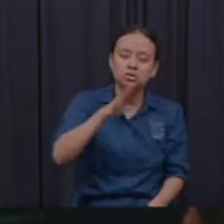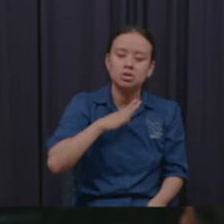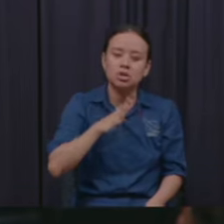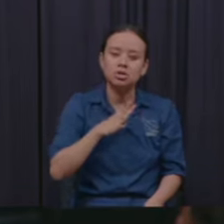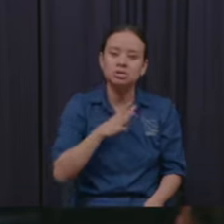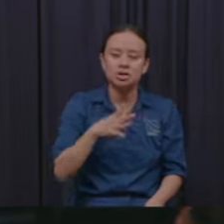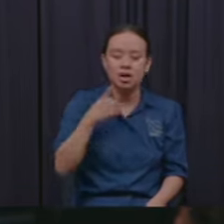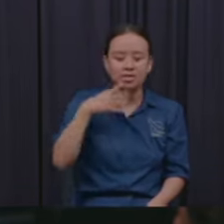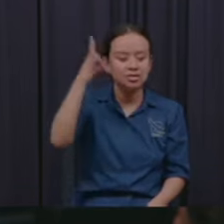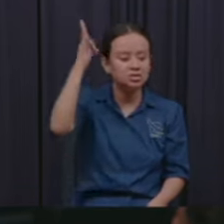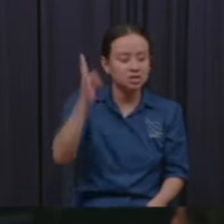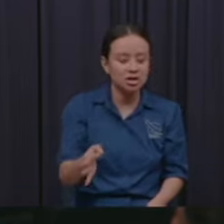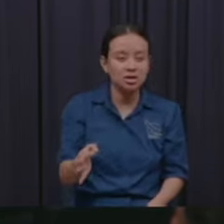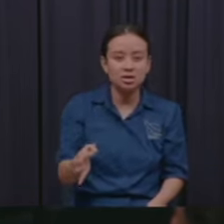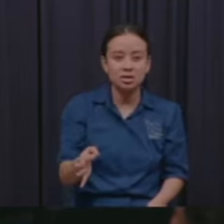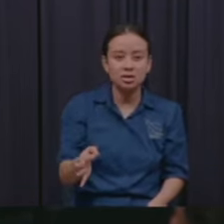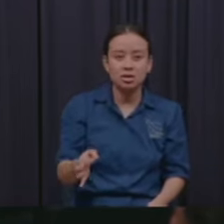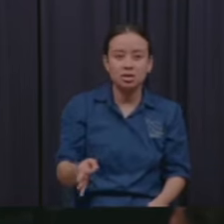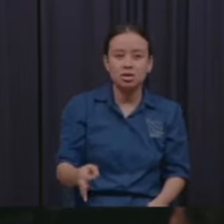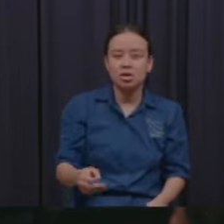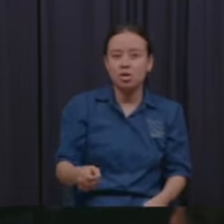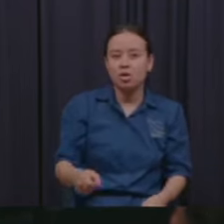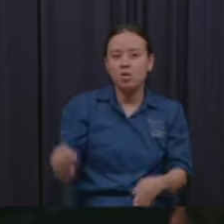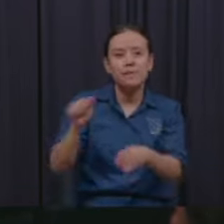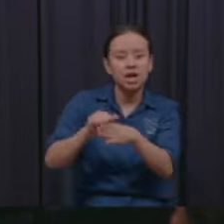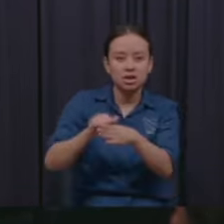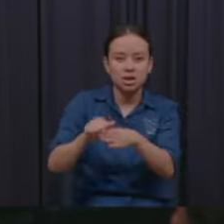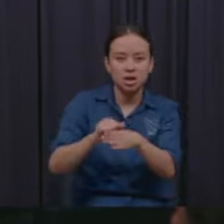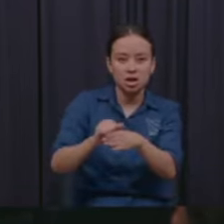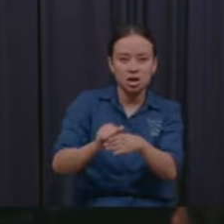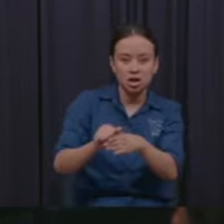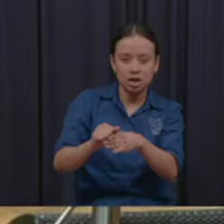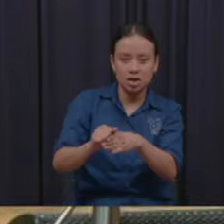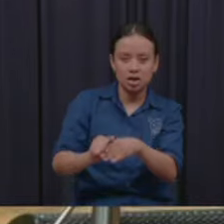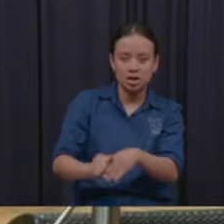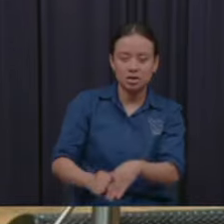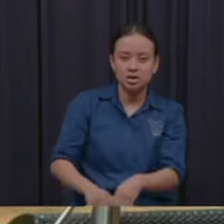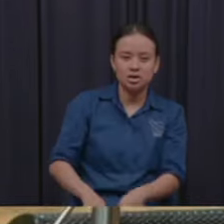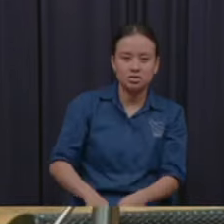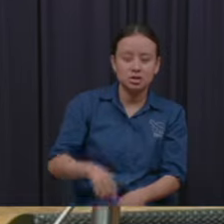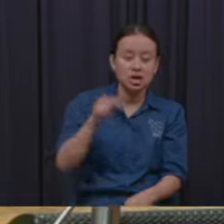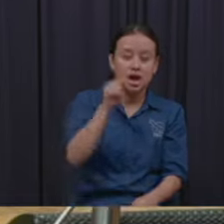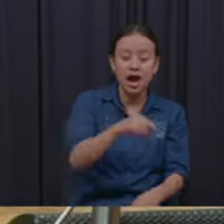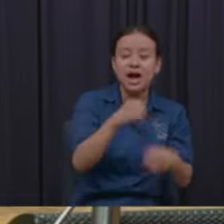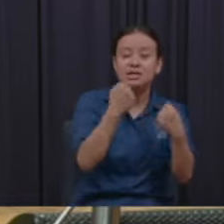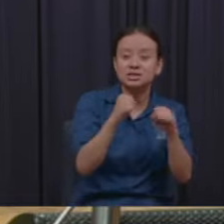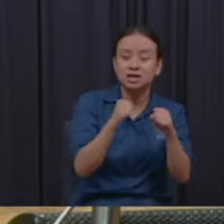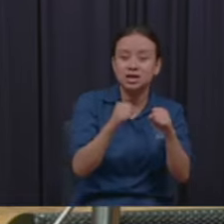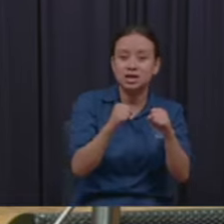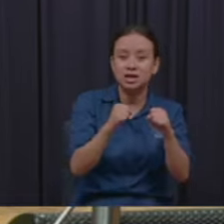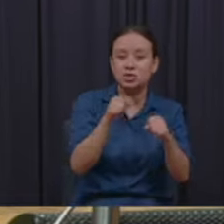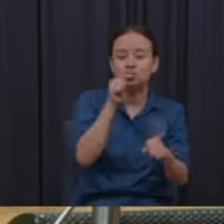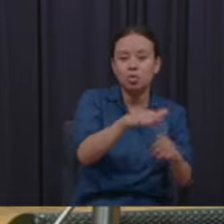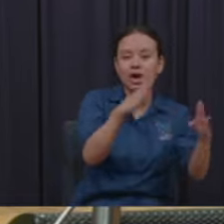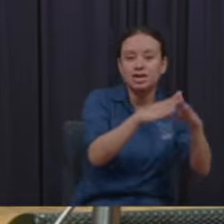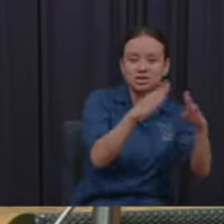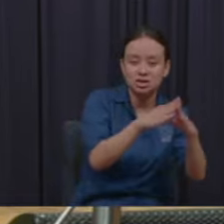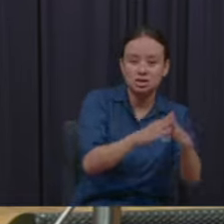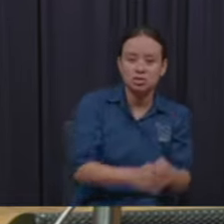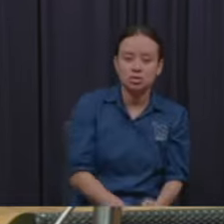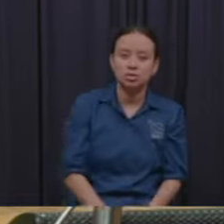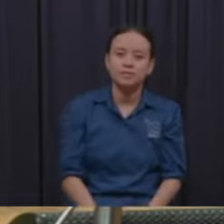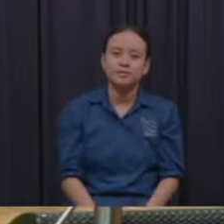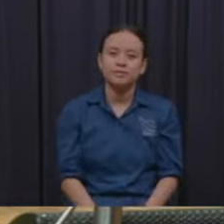Acciones a tomar. Ok, ¿qué acciones? Rápidamente. Una limpieza espiritual.